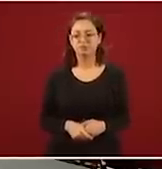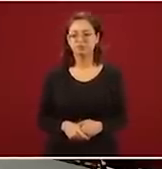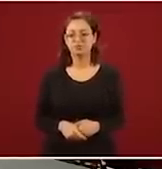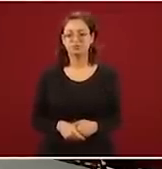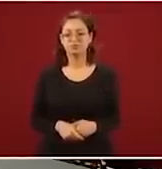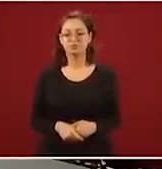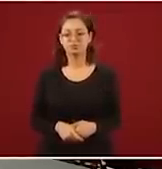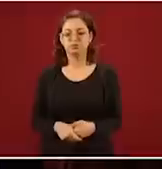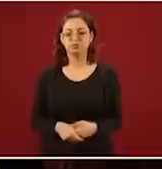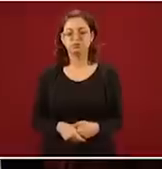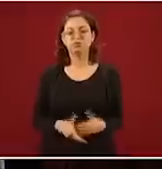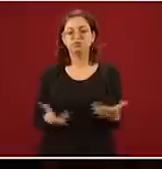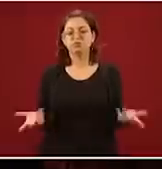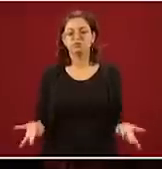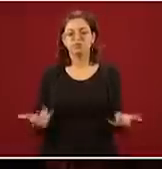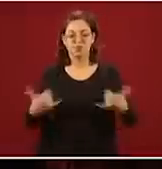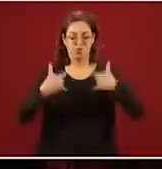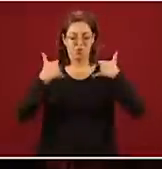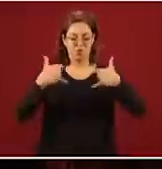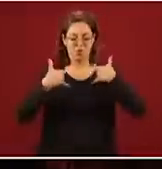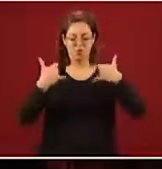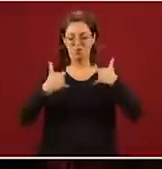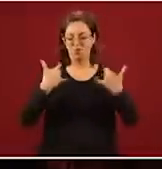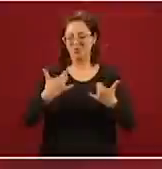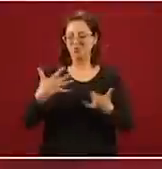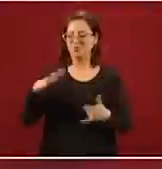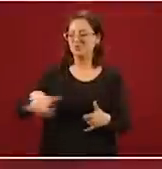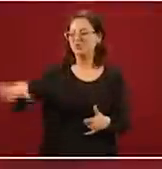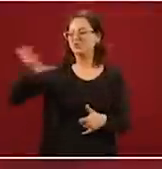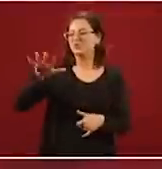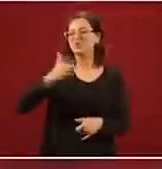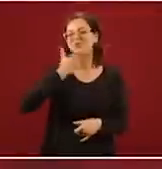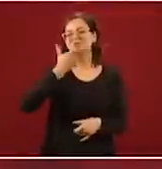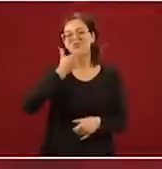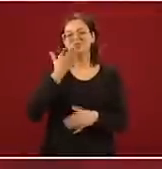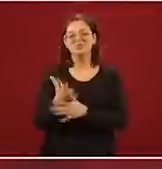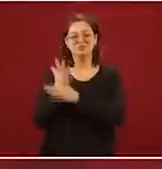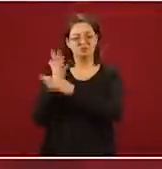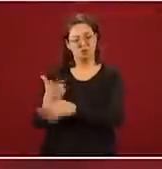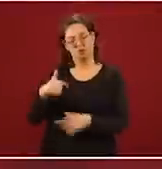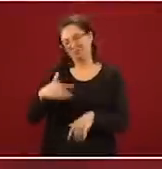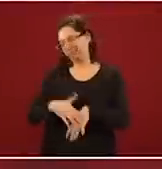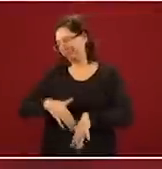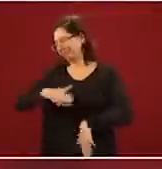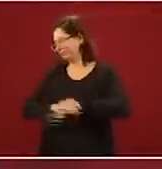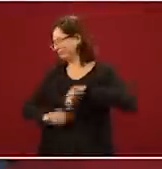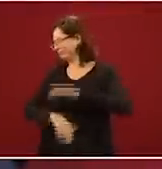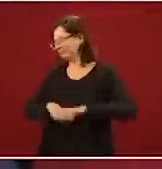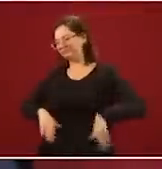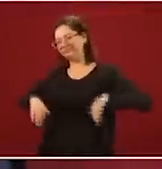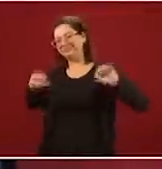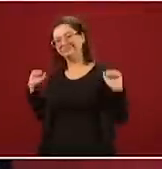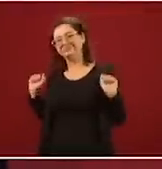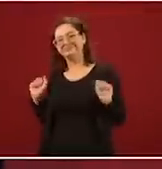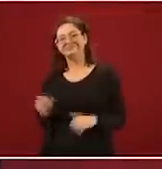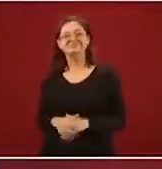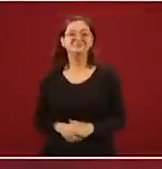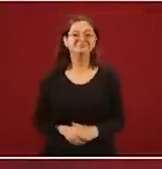como dicen los jóvenes y como se dice también coloquialmente, zafo. O sea,